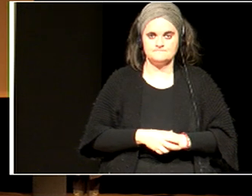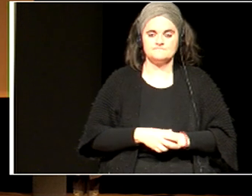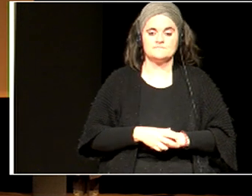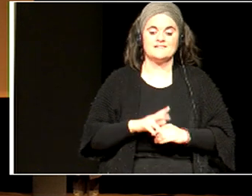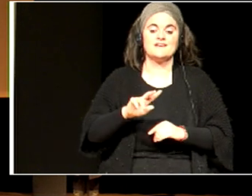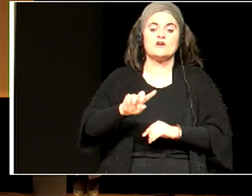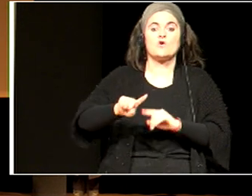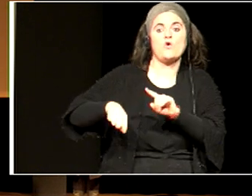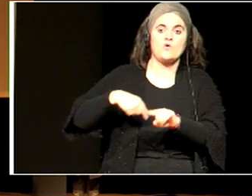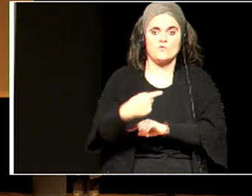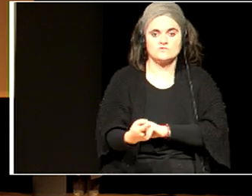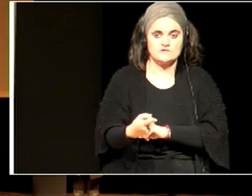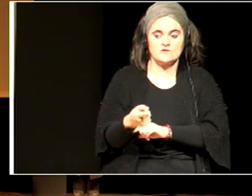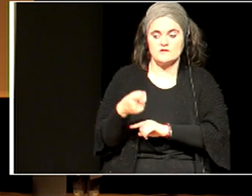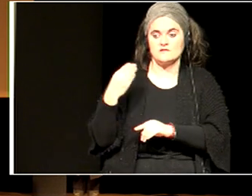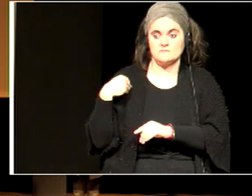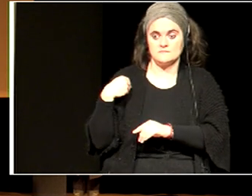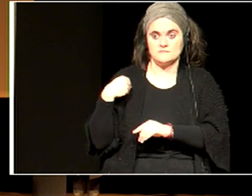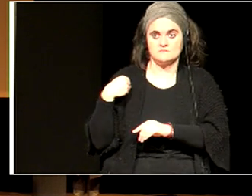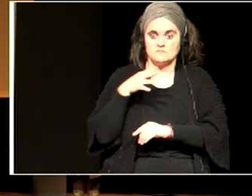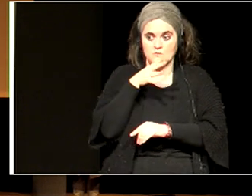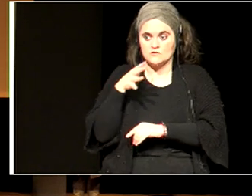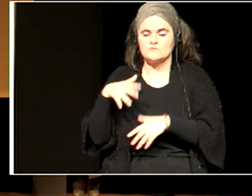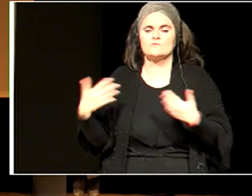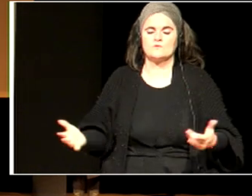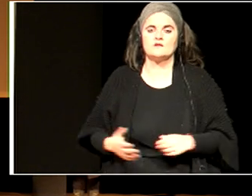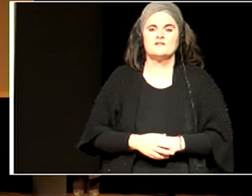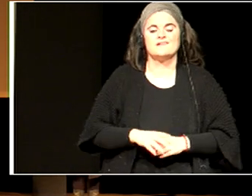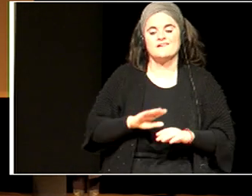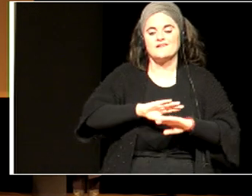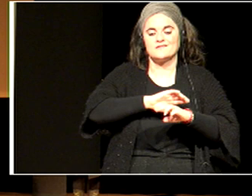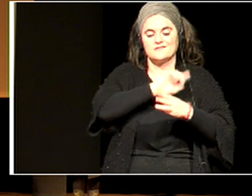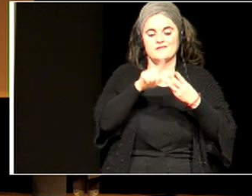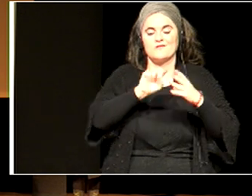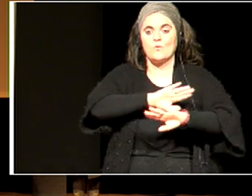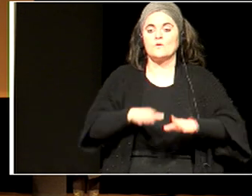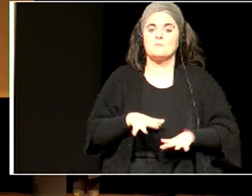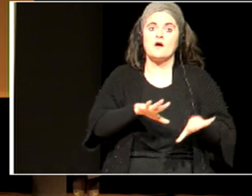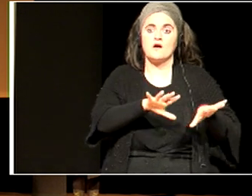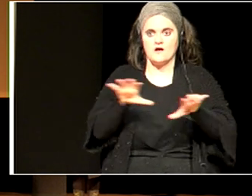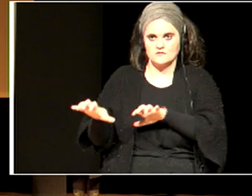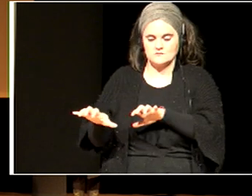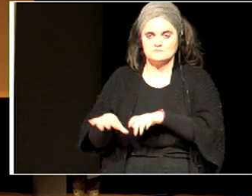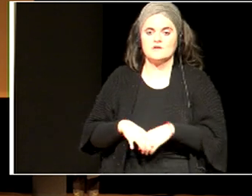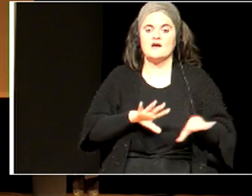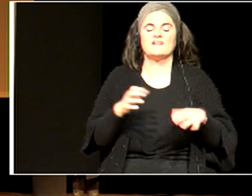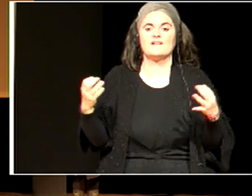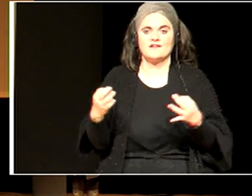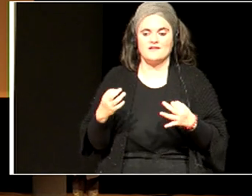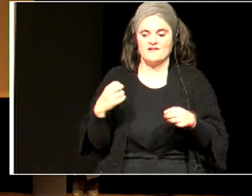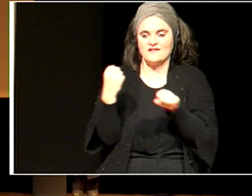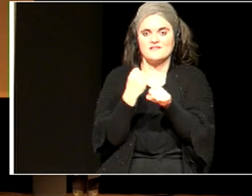consecuencias que yo ha tenido y por último aprendemos que aprendemos aprendemos a hacer tareas domésticas